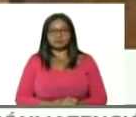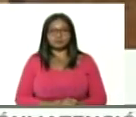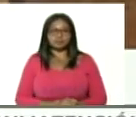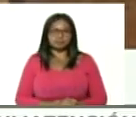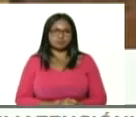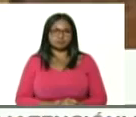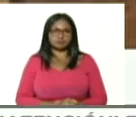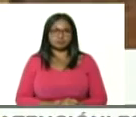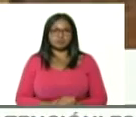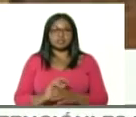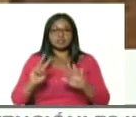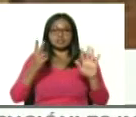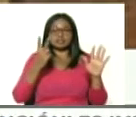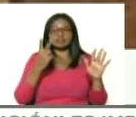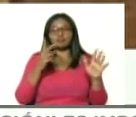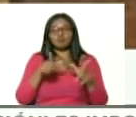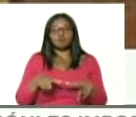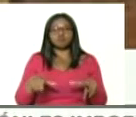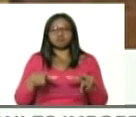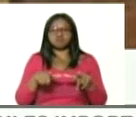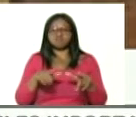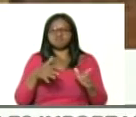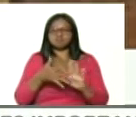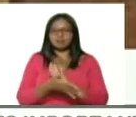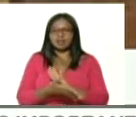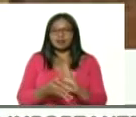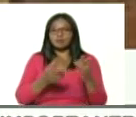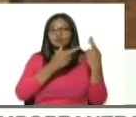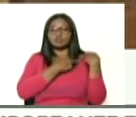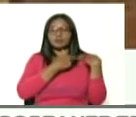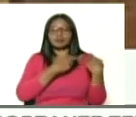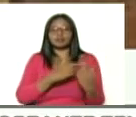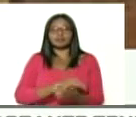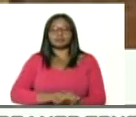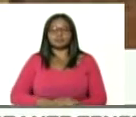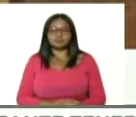en séptimo lugar, la séptima tarea,